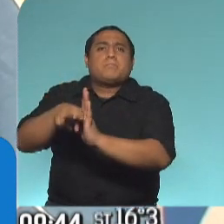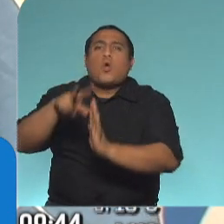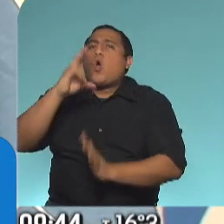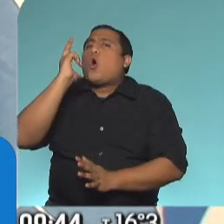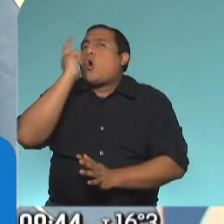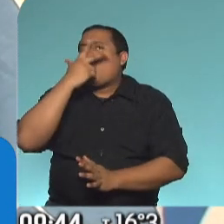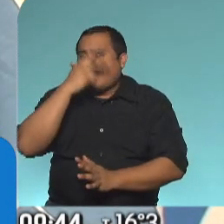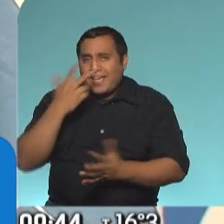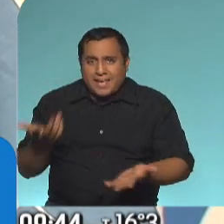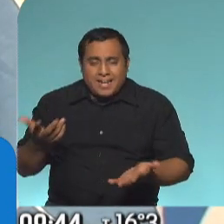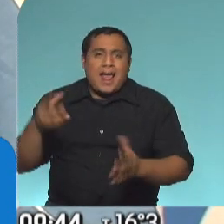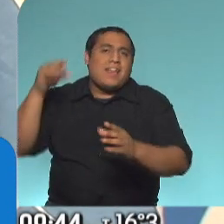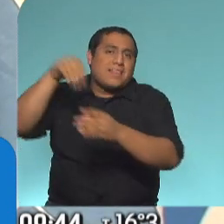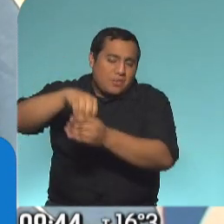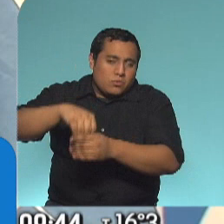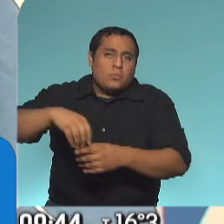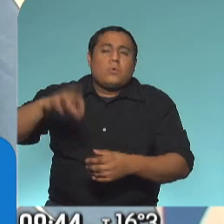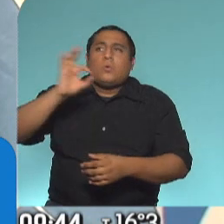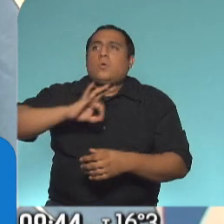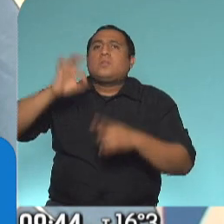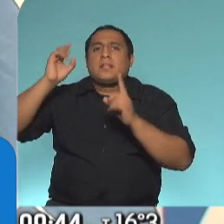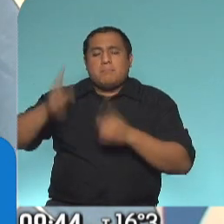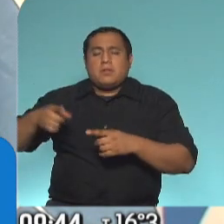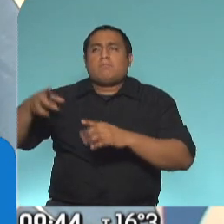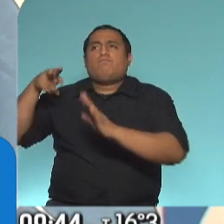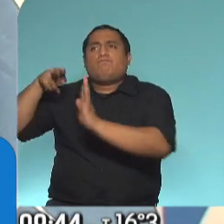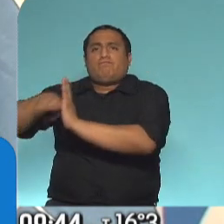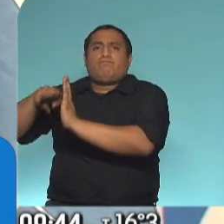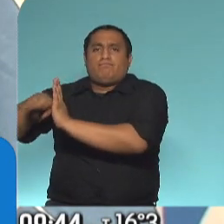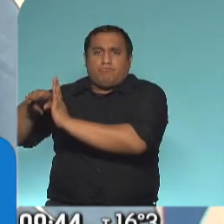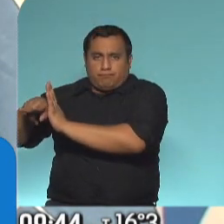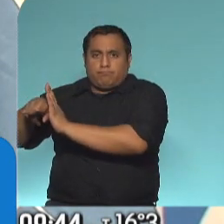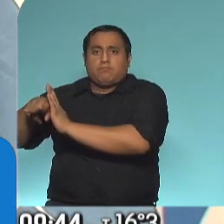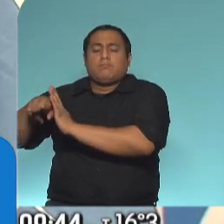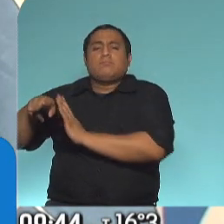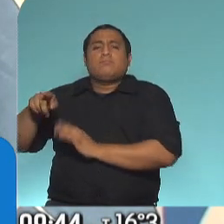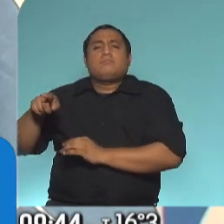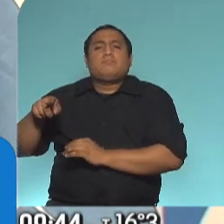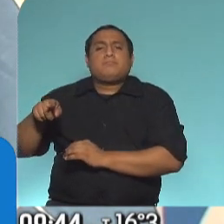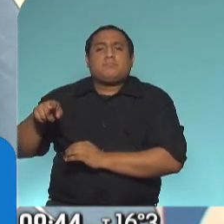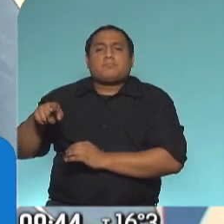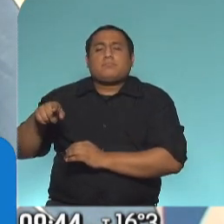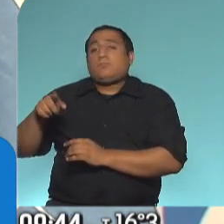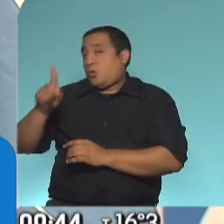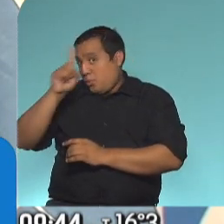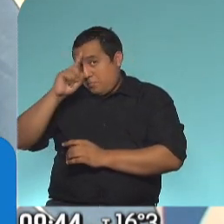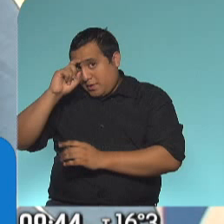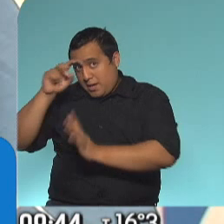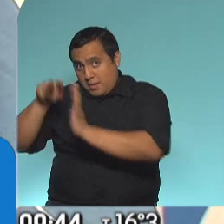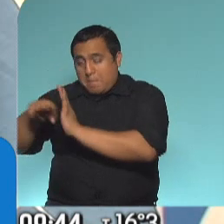hoteles hasta aumentar la internación clínica en el ámbito